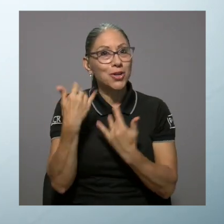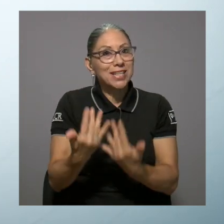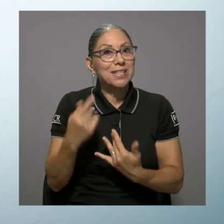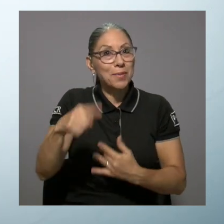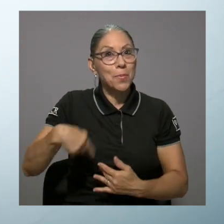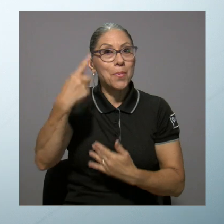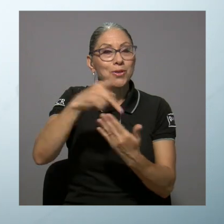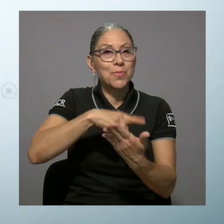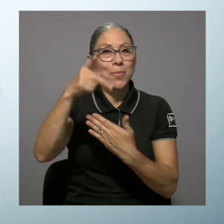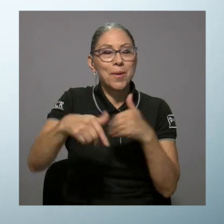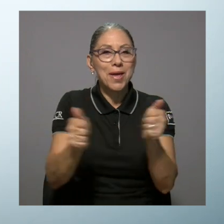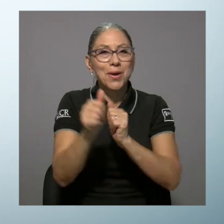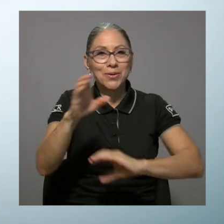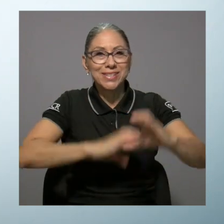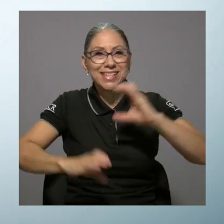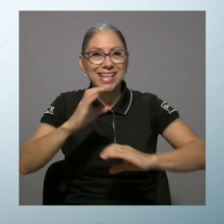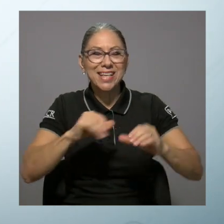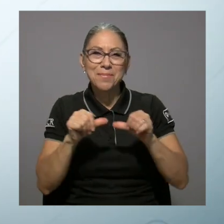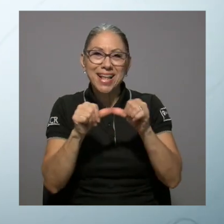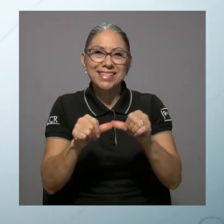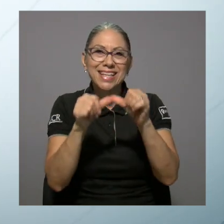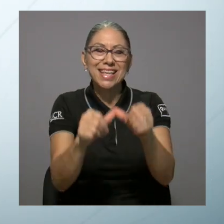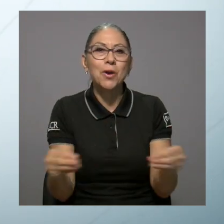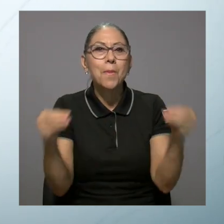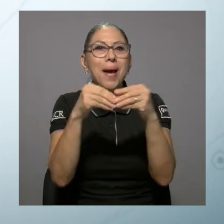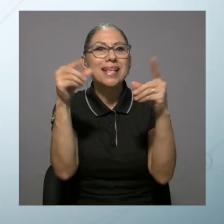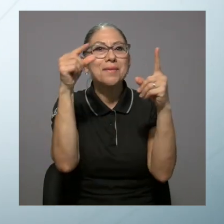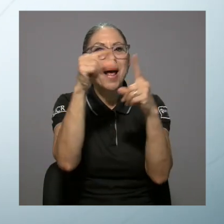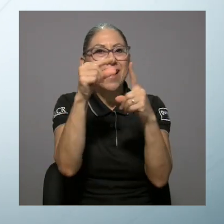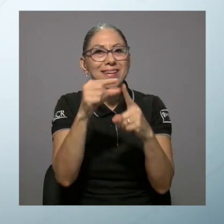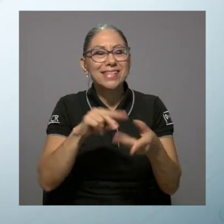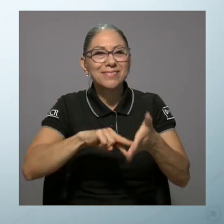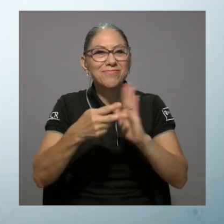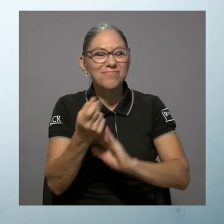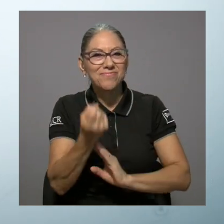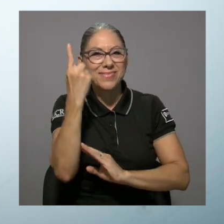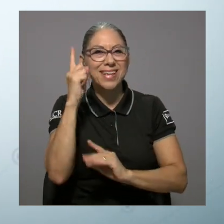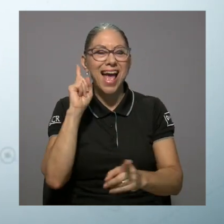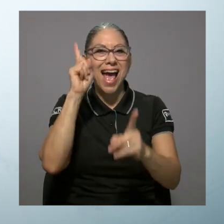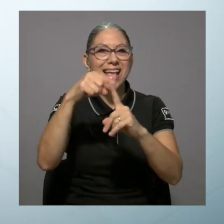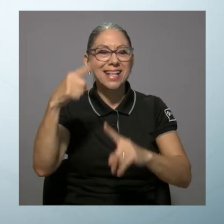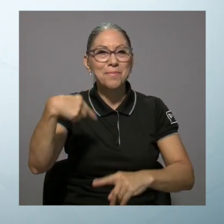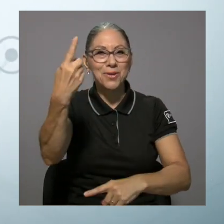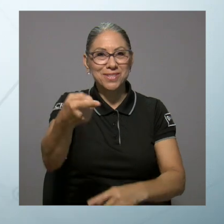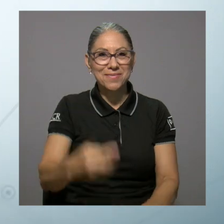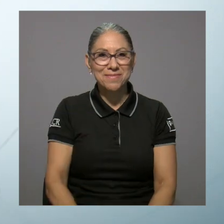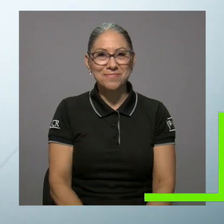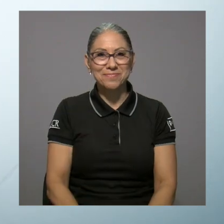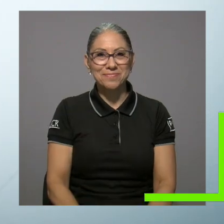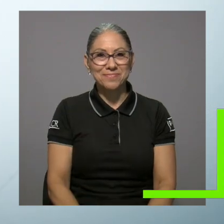Les espero en el próximo programa de Conciencia para seguir definiendo más palabras. Hasta la próxima.